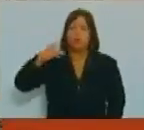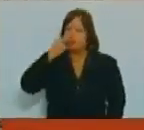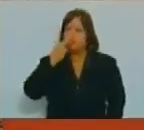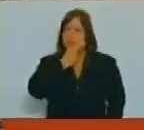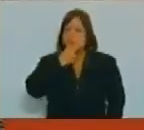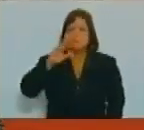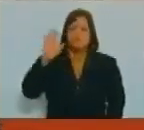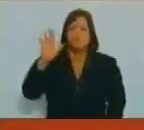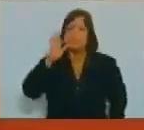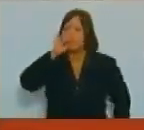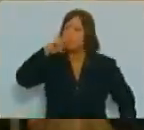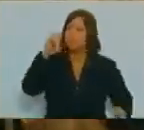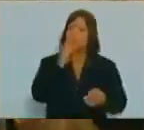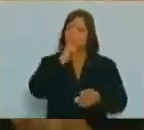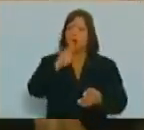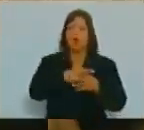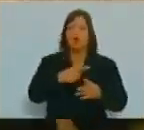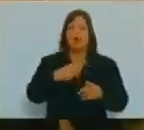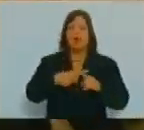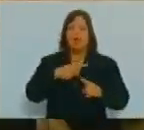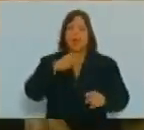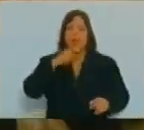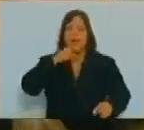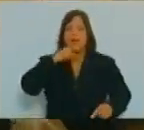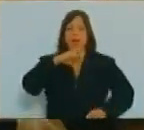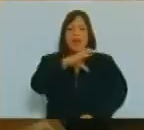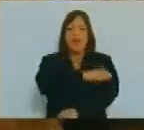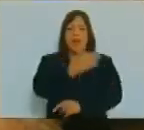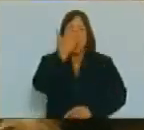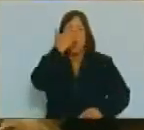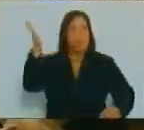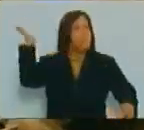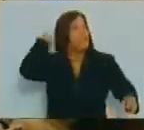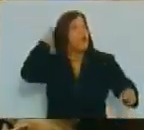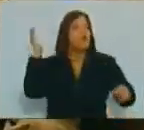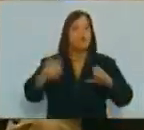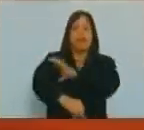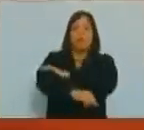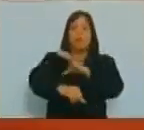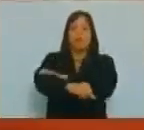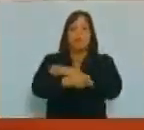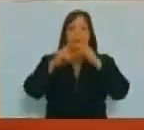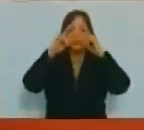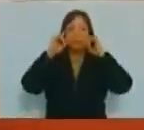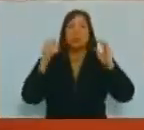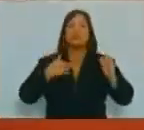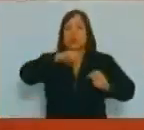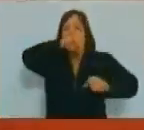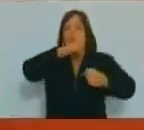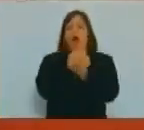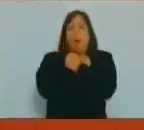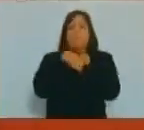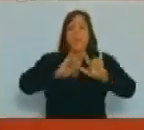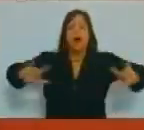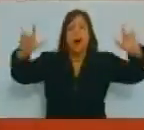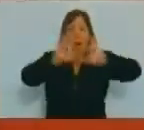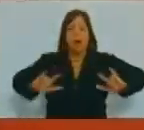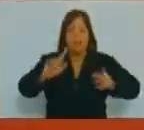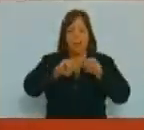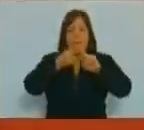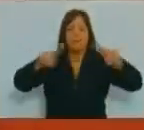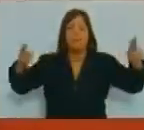a esa derecha hipócrita que a nosotros como revolución bolivariana que amamos la vida y que queremos la paz para el pueblo